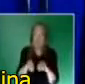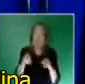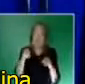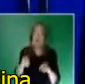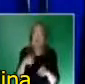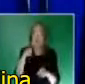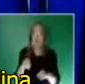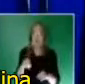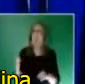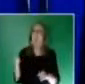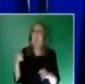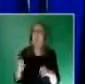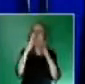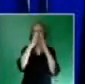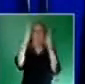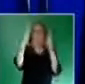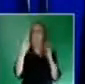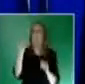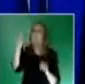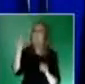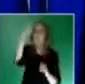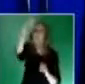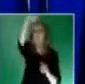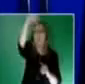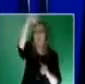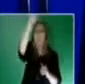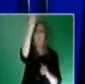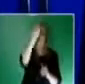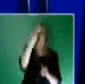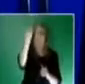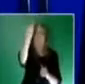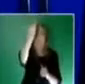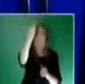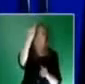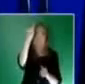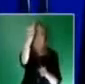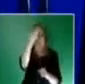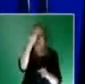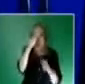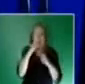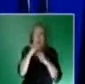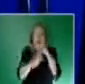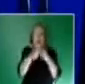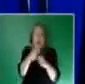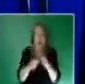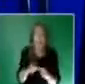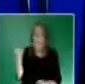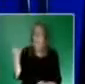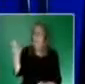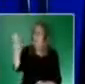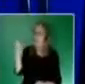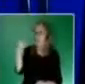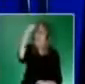pero hay lamparitas eléctricas que pueden durar cien mil, doscientas mil horas pero esas no se pueden hacer